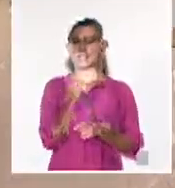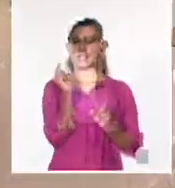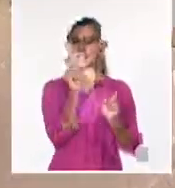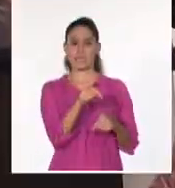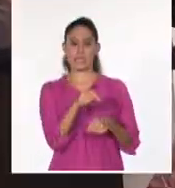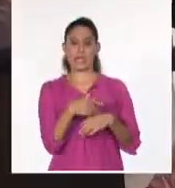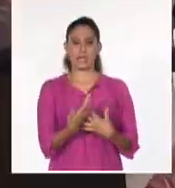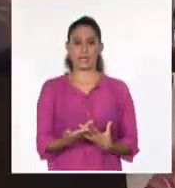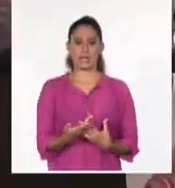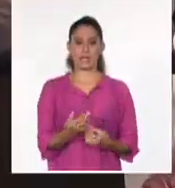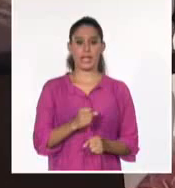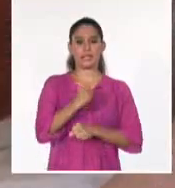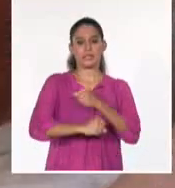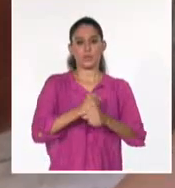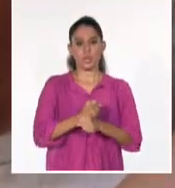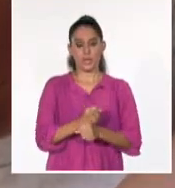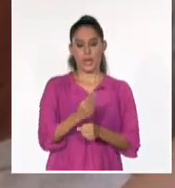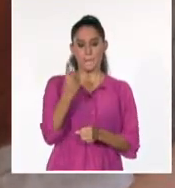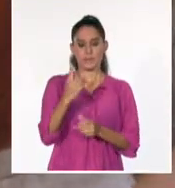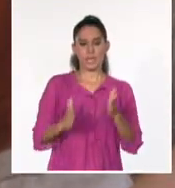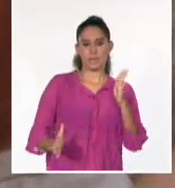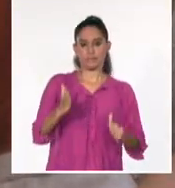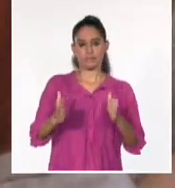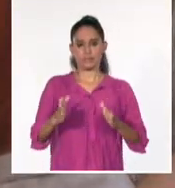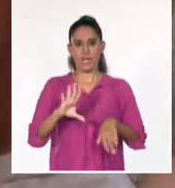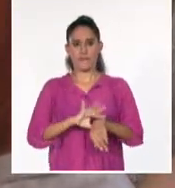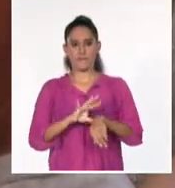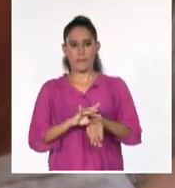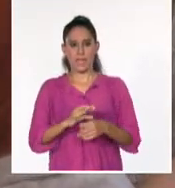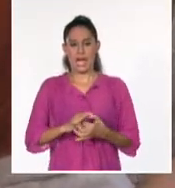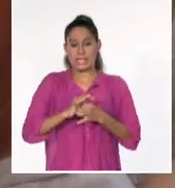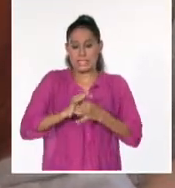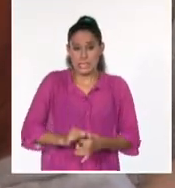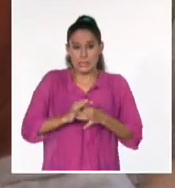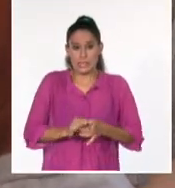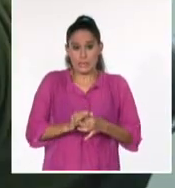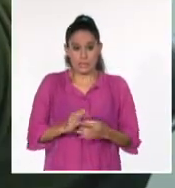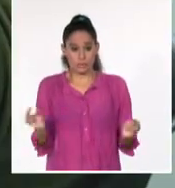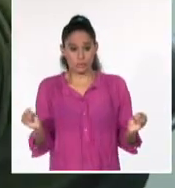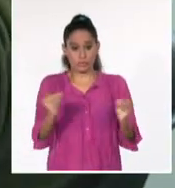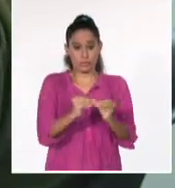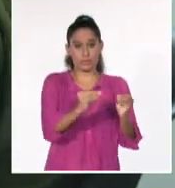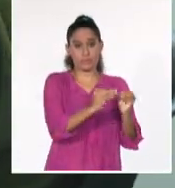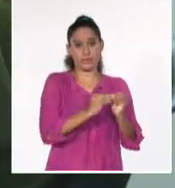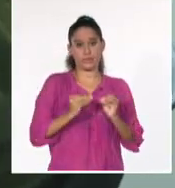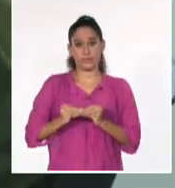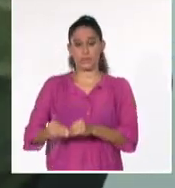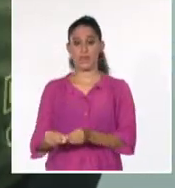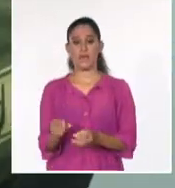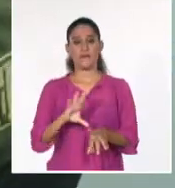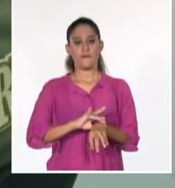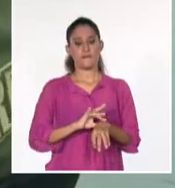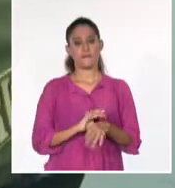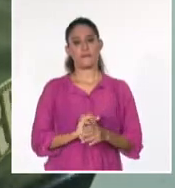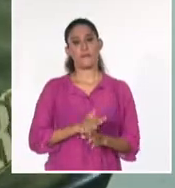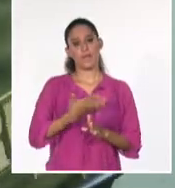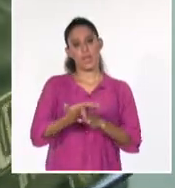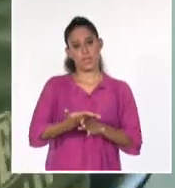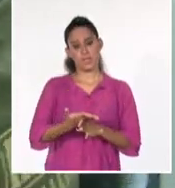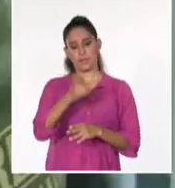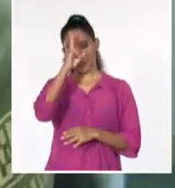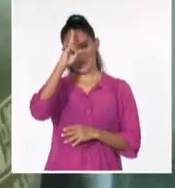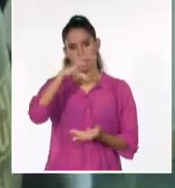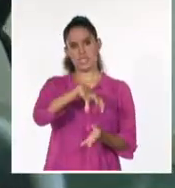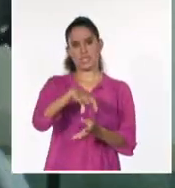esta primera etapa en niños con enfermedades crónicas asociadas, con un seguimiento posterior en las áreas de salud. Es una